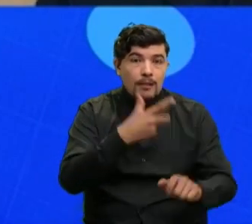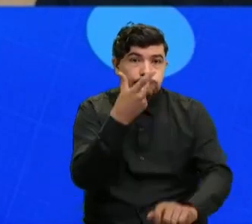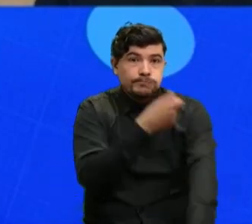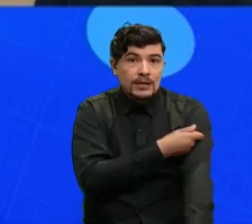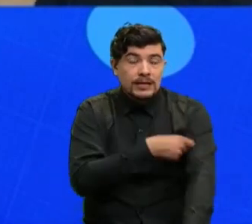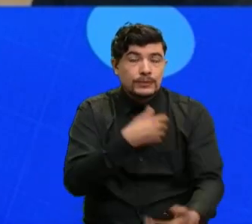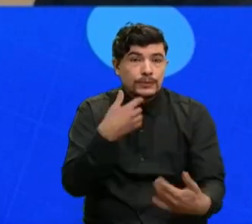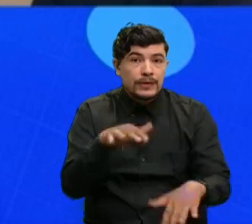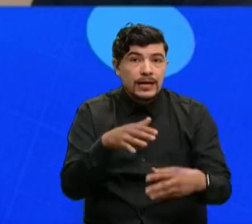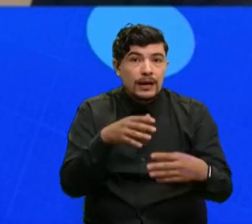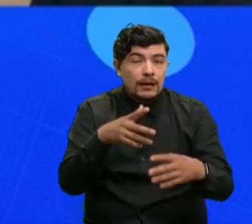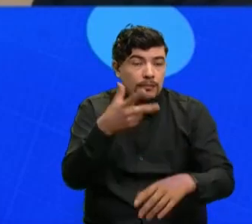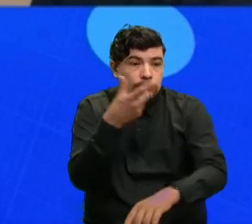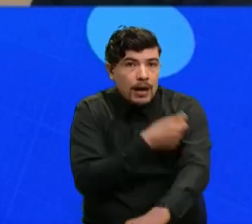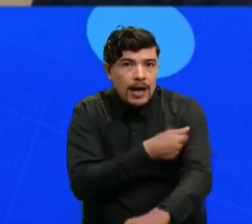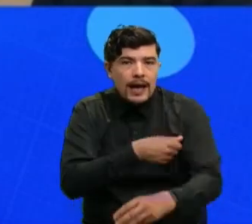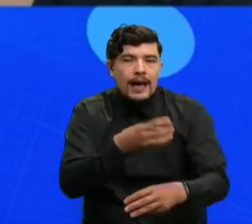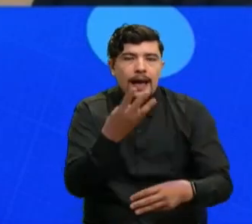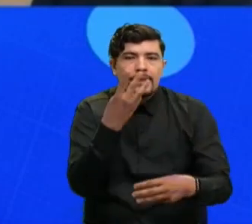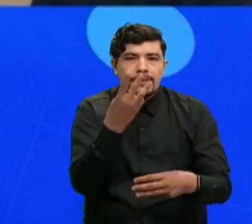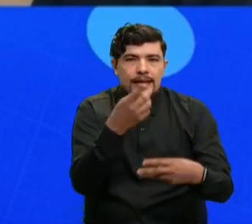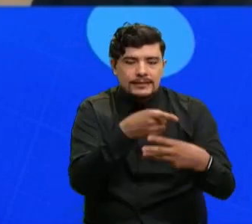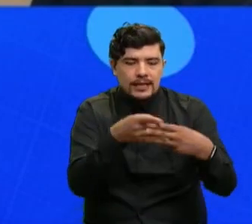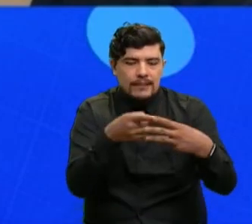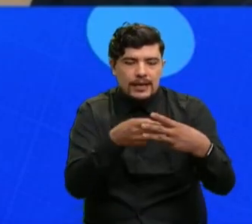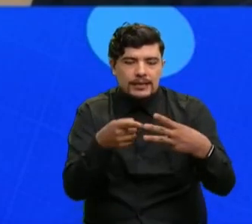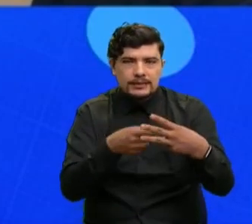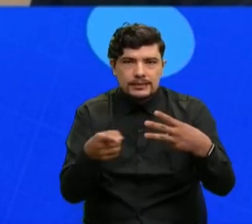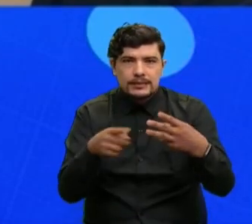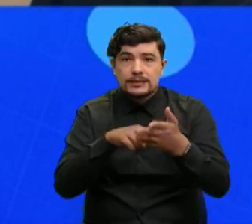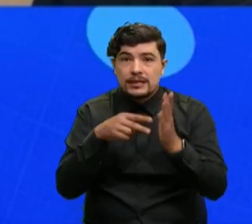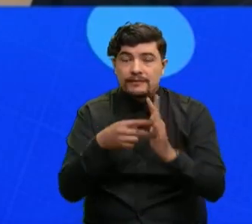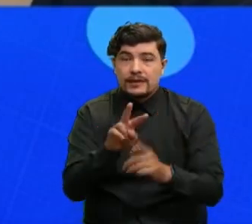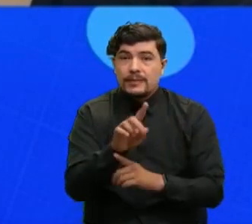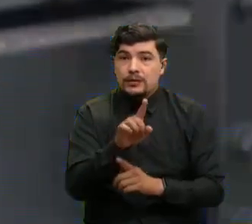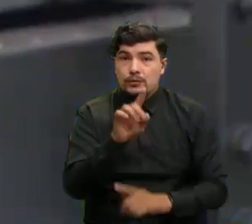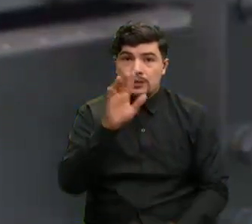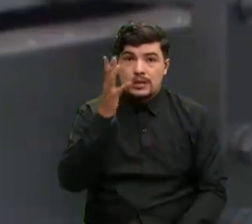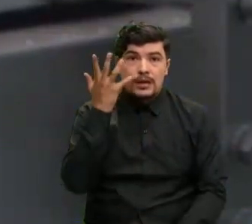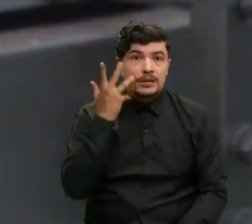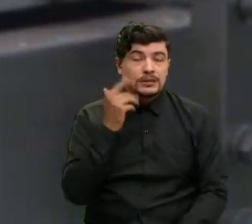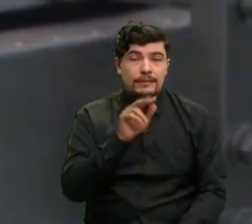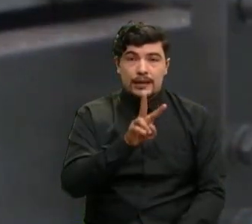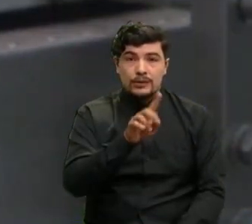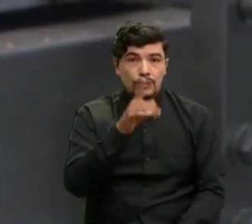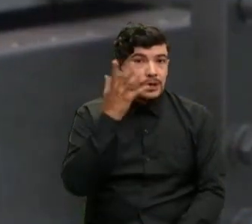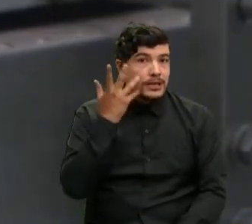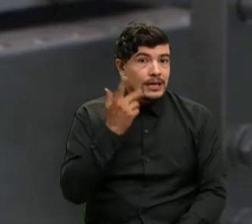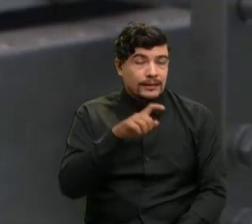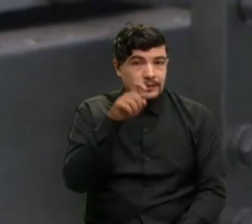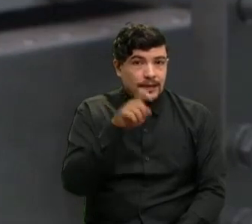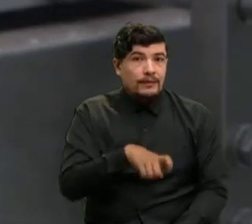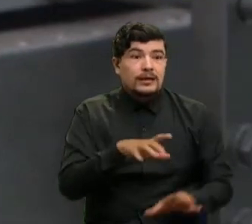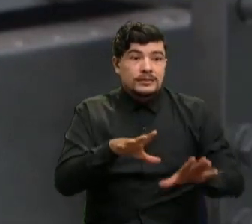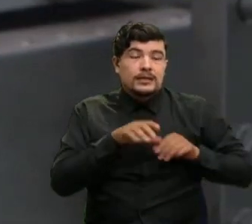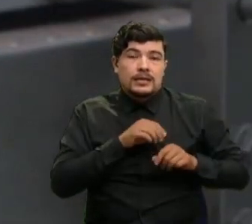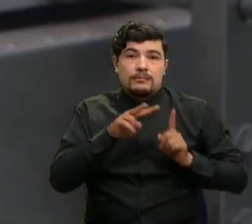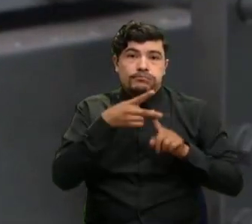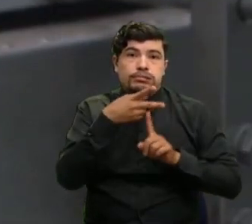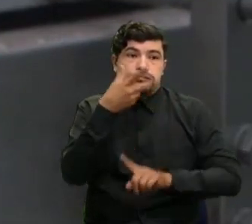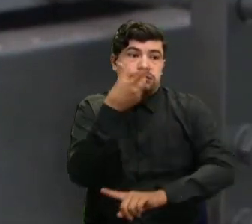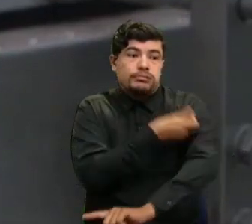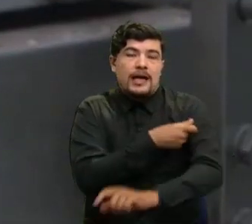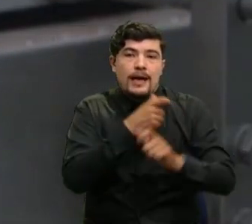las 3 semanas, no más. A los 21 días estamos aplicando la segunda dosis. Y obviamente esta semana